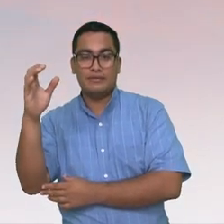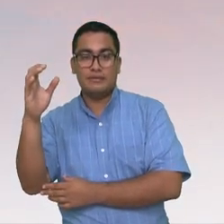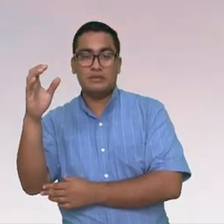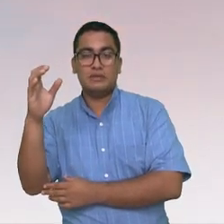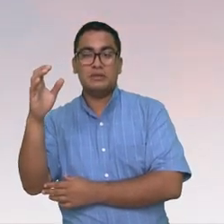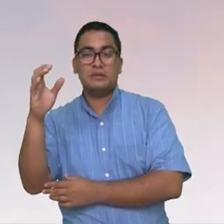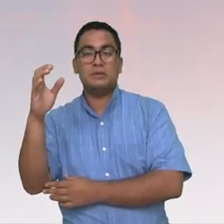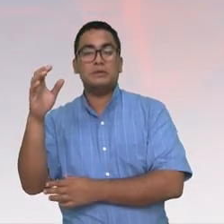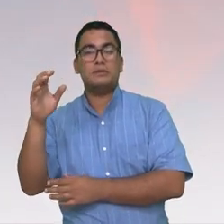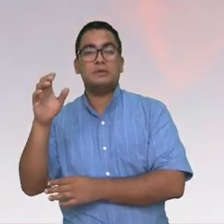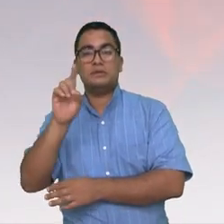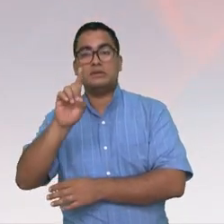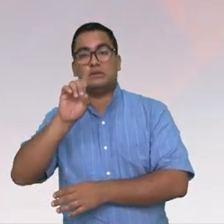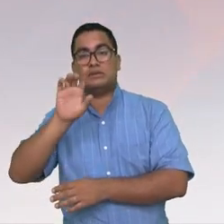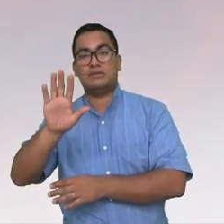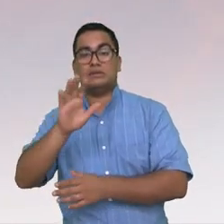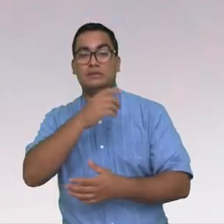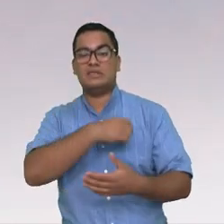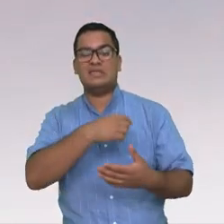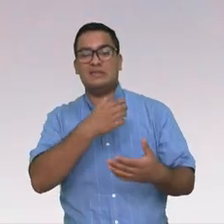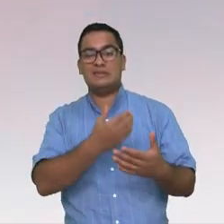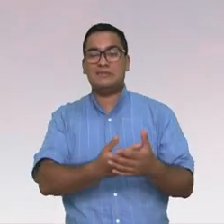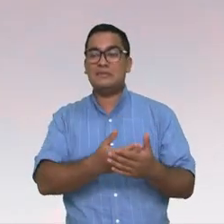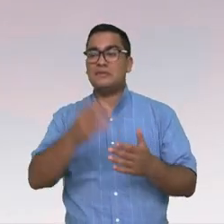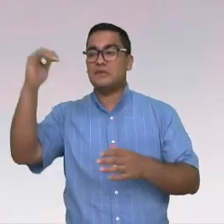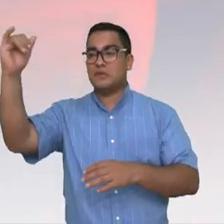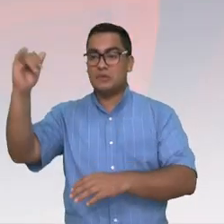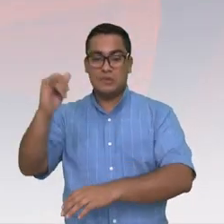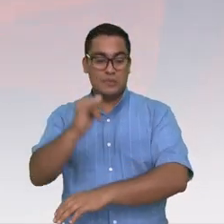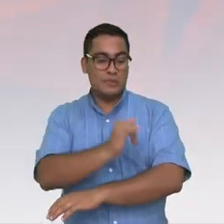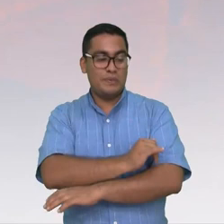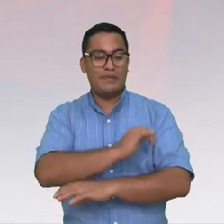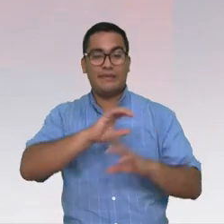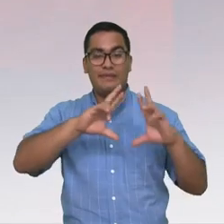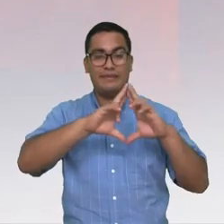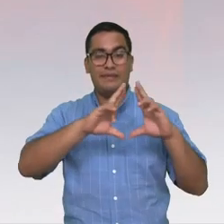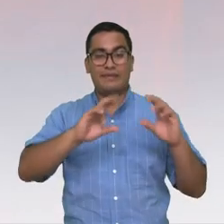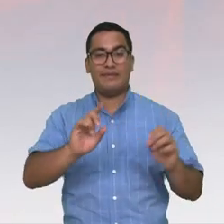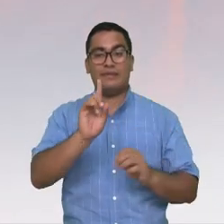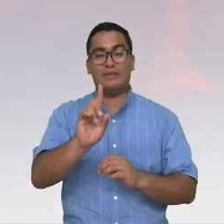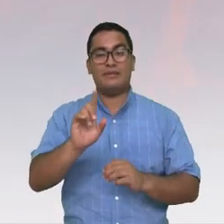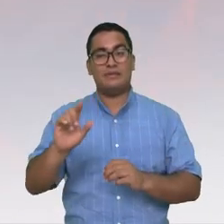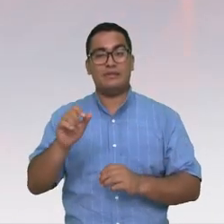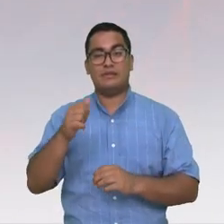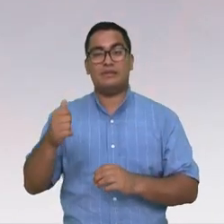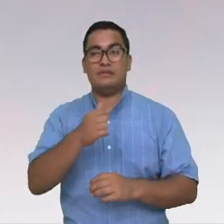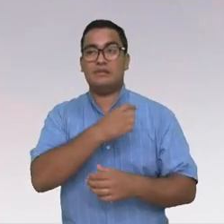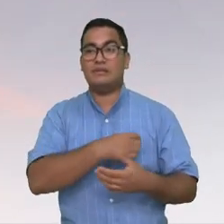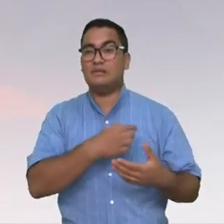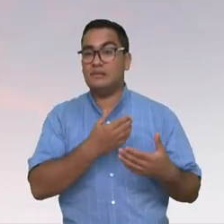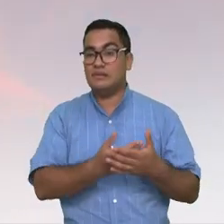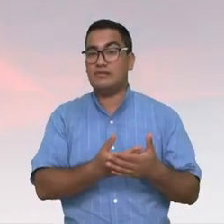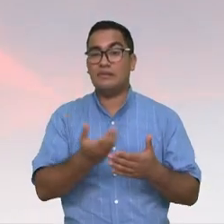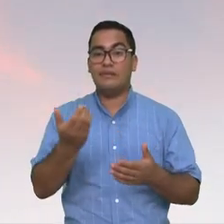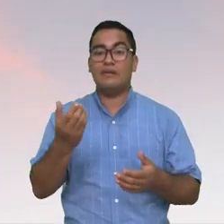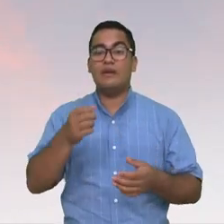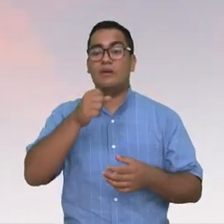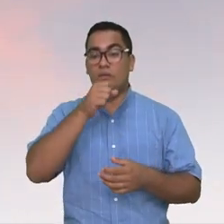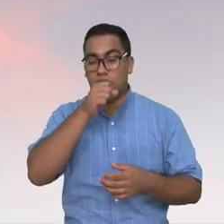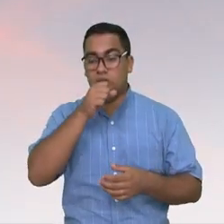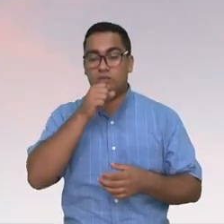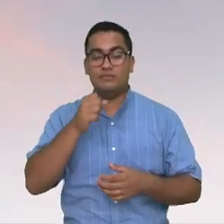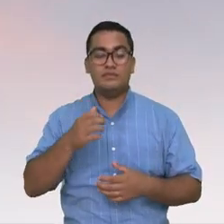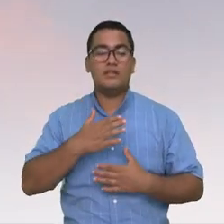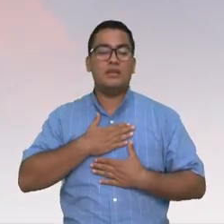estuvo en Colombia hasta el 15 de marzo, regresó a Nicaragua el día 16 y presentó tos, dolor